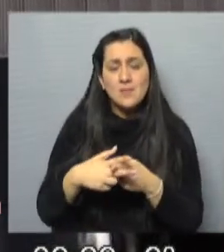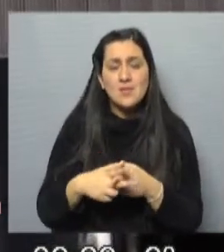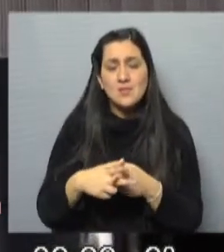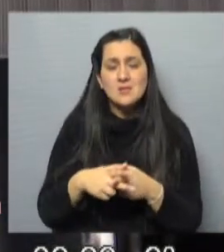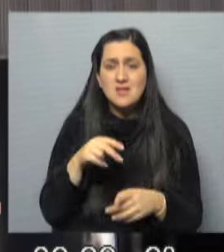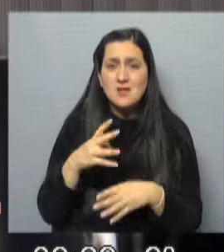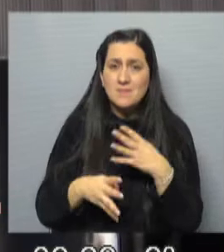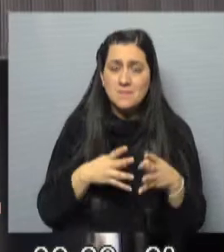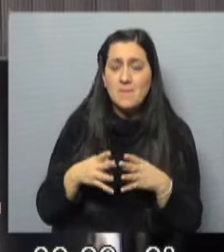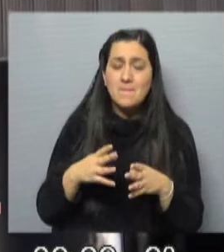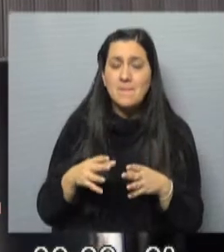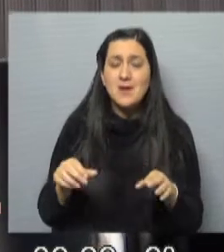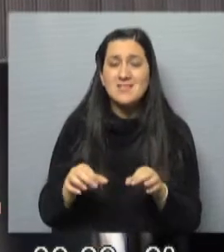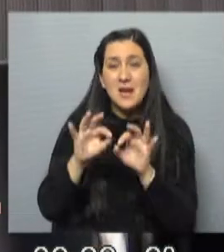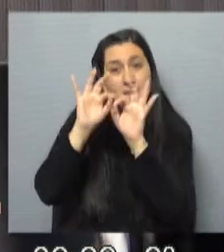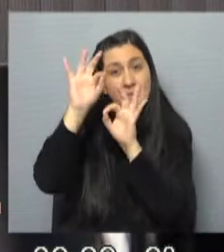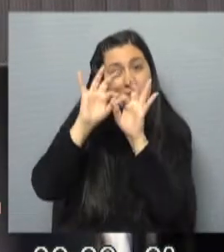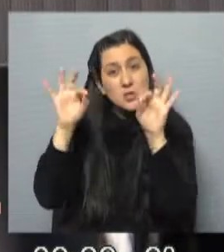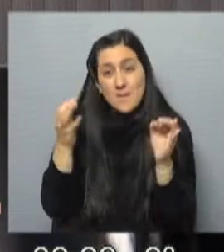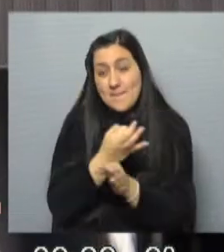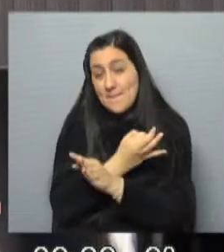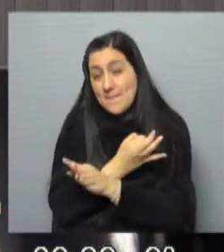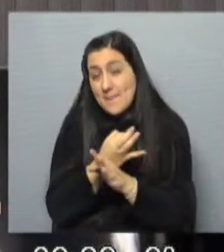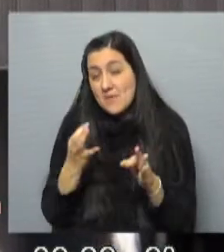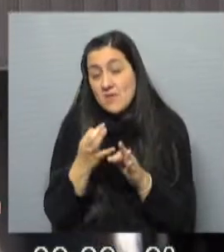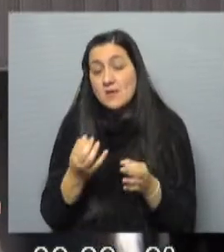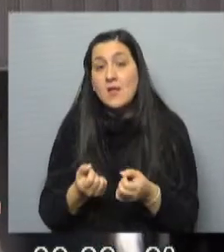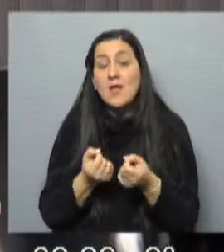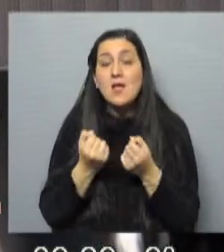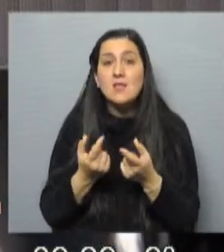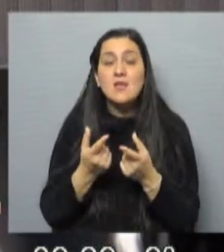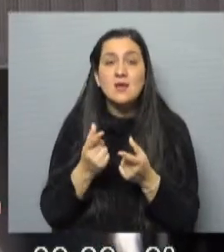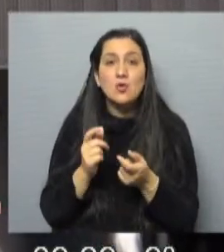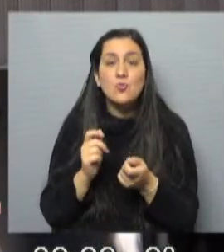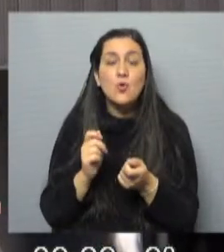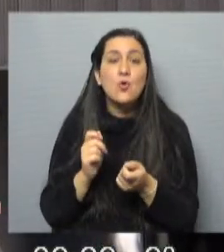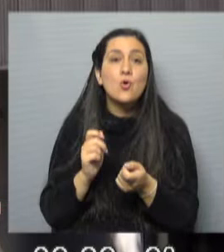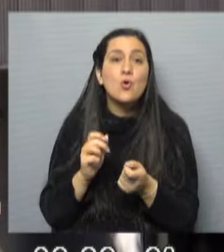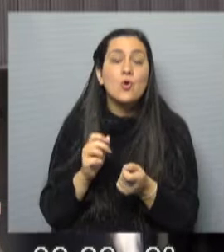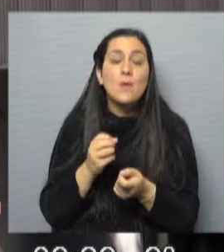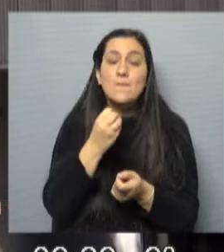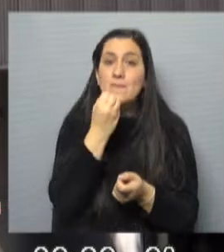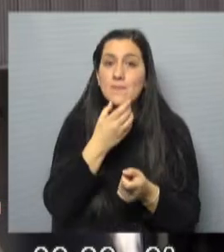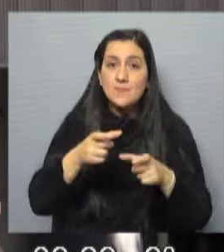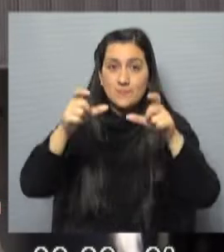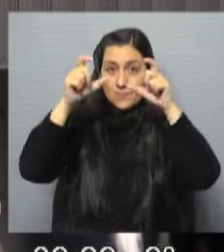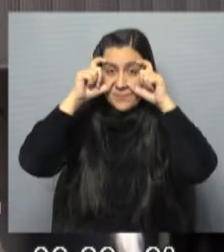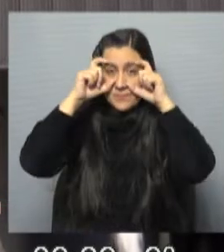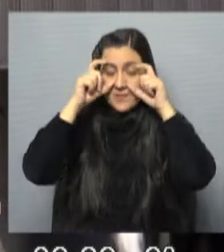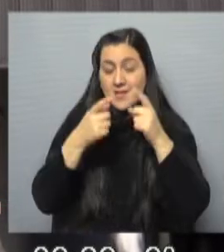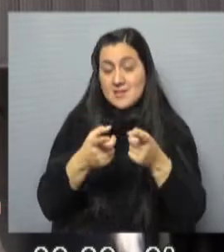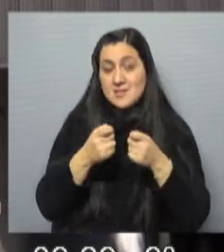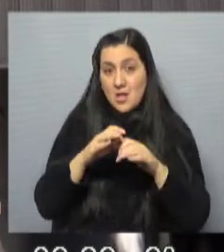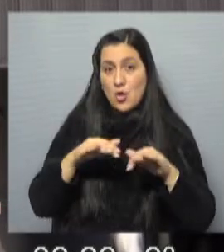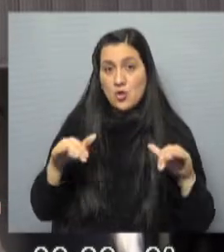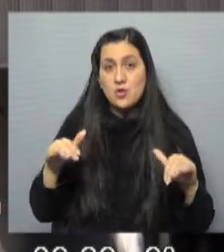poder hacer la medición correcta y otorgar la corrección de anteojos que precisan los niños en